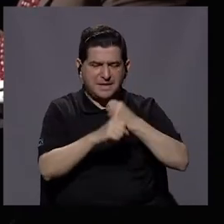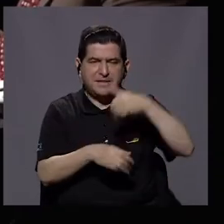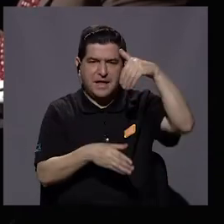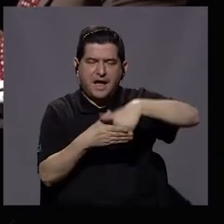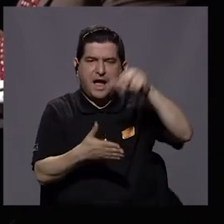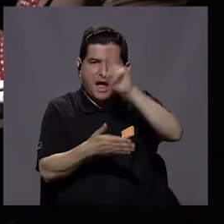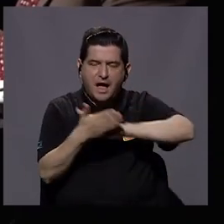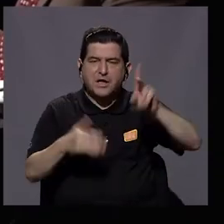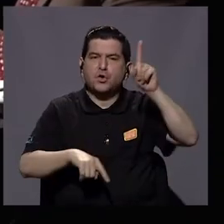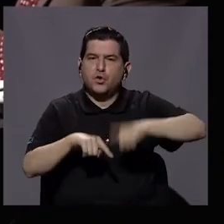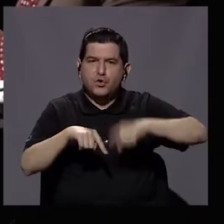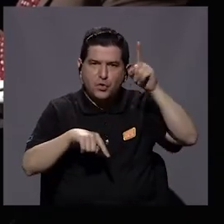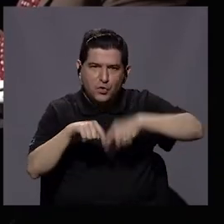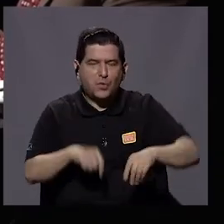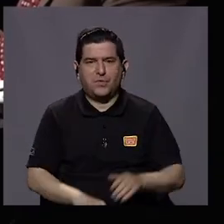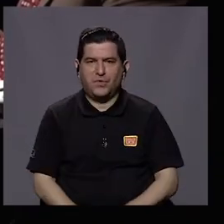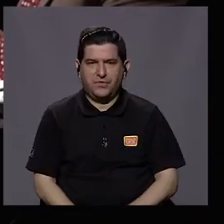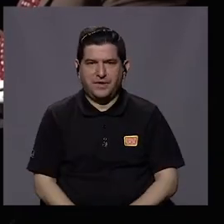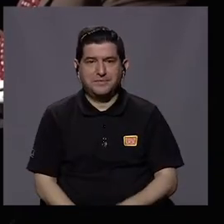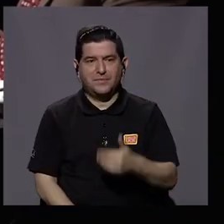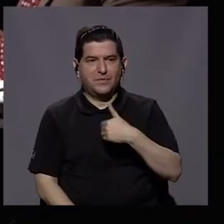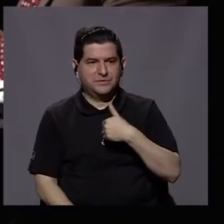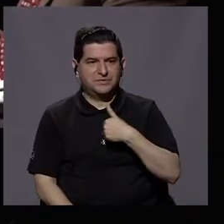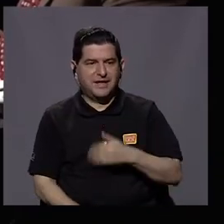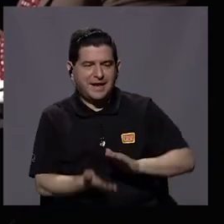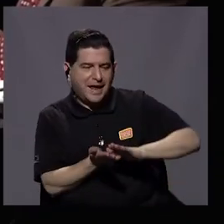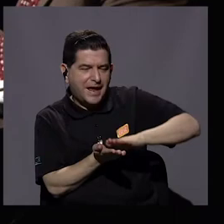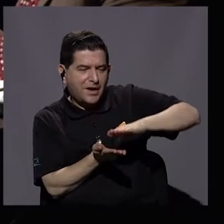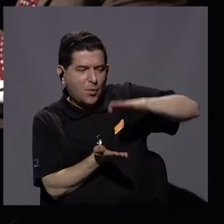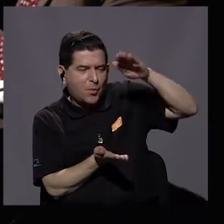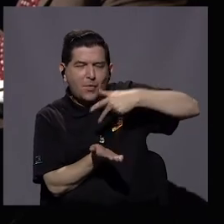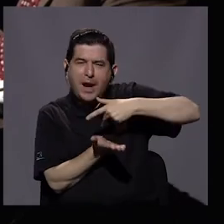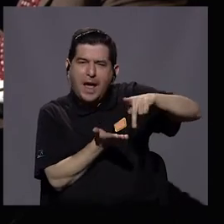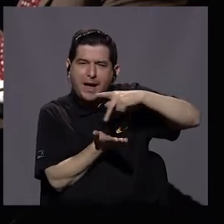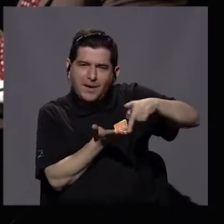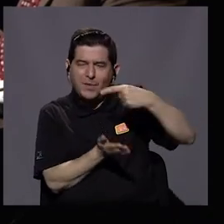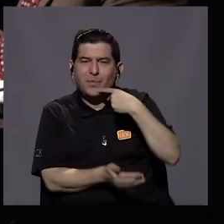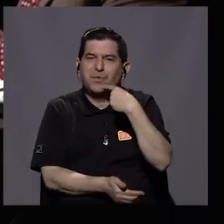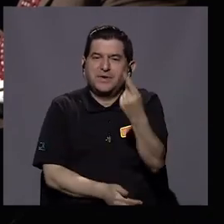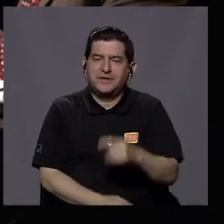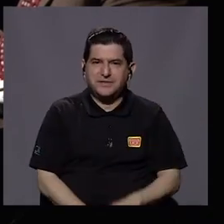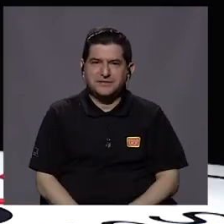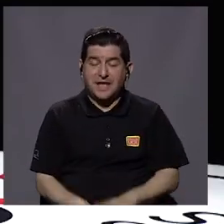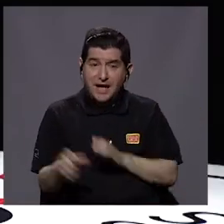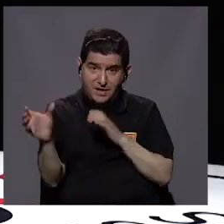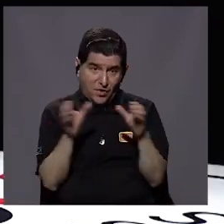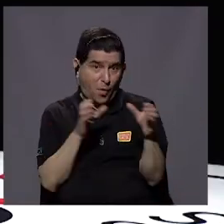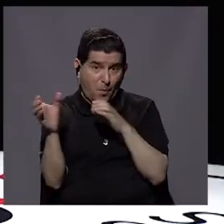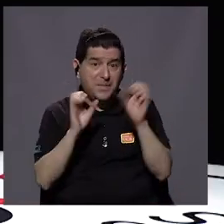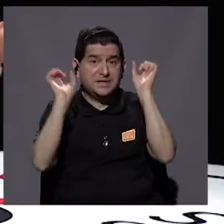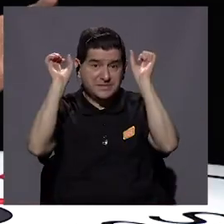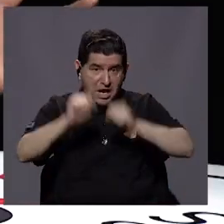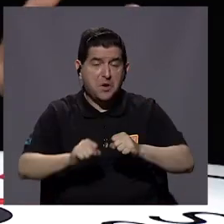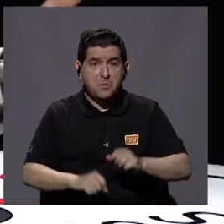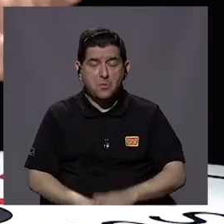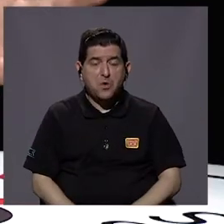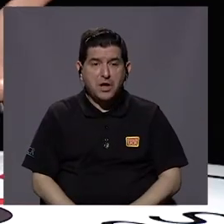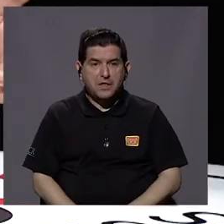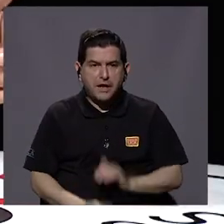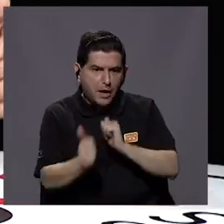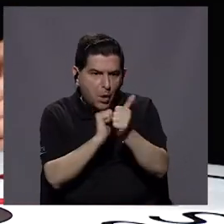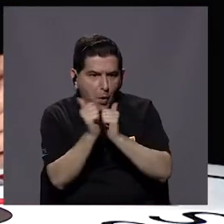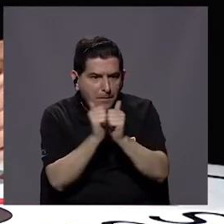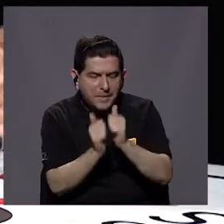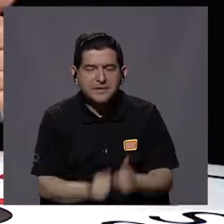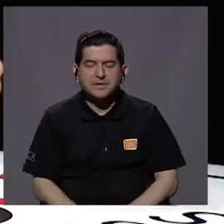en la universidad, todavía no logramos llegar a una acumulación de un salario que podamos decir que comercialmente puede debatirse